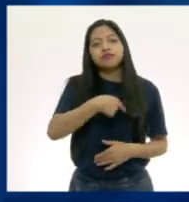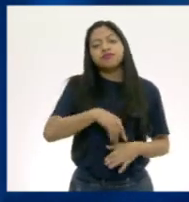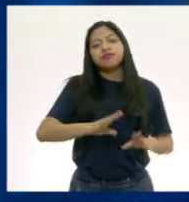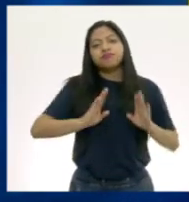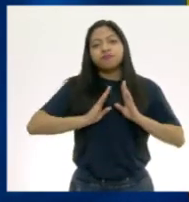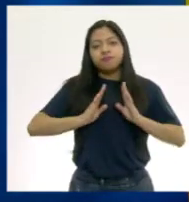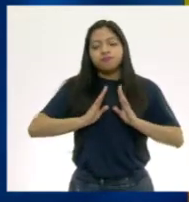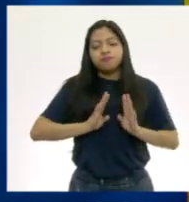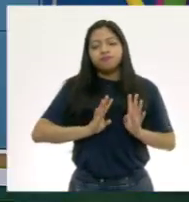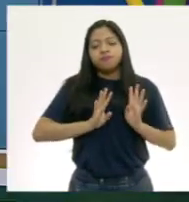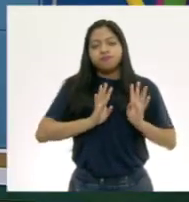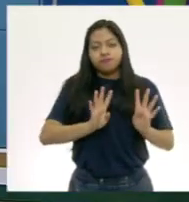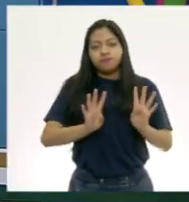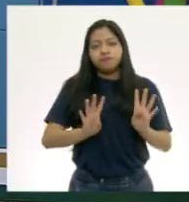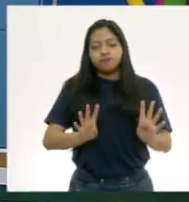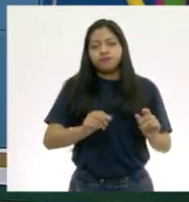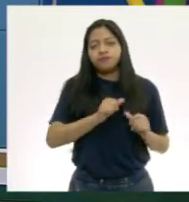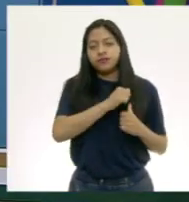Ujú. ¿no?